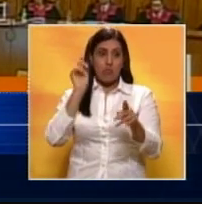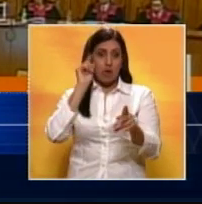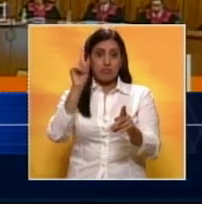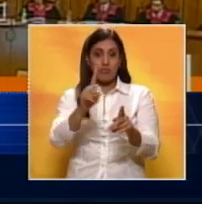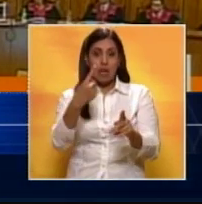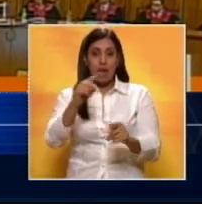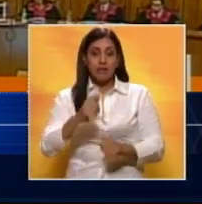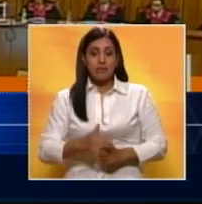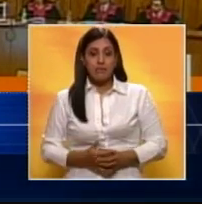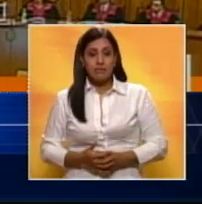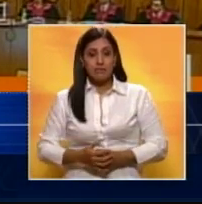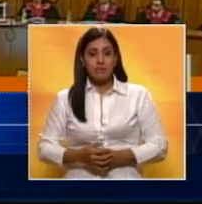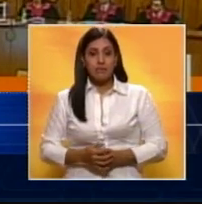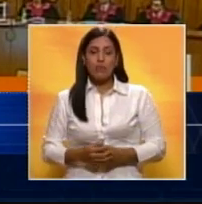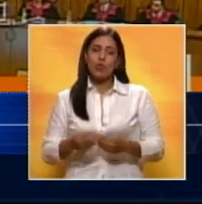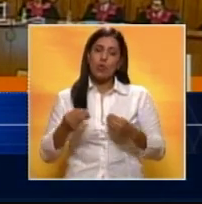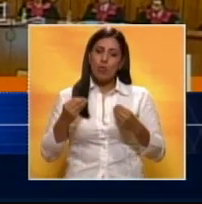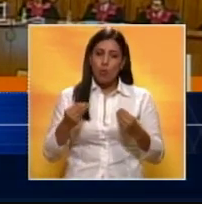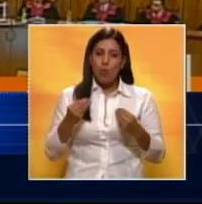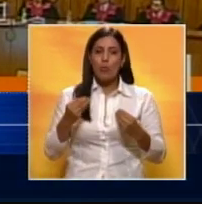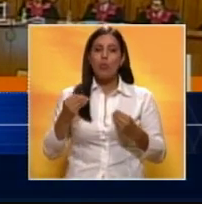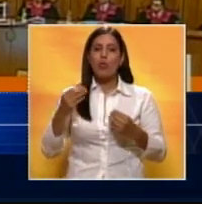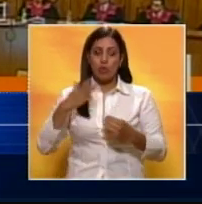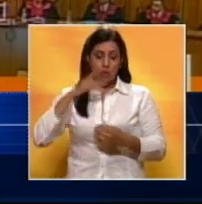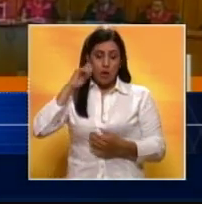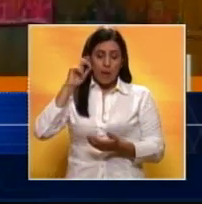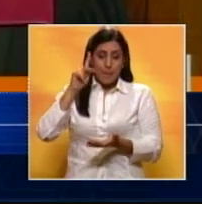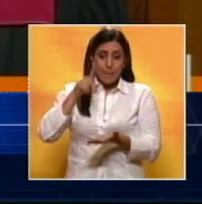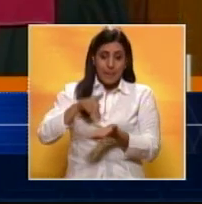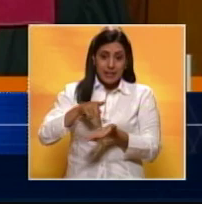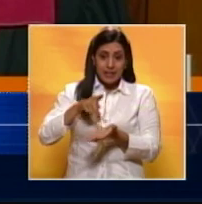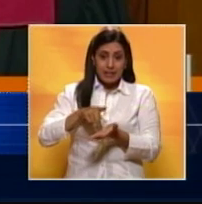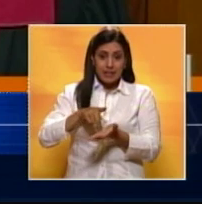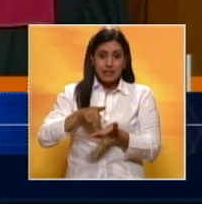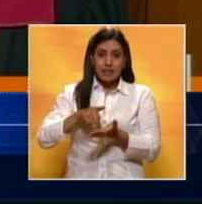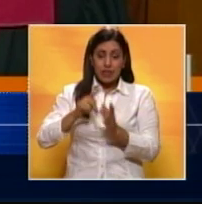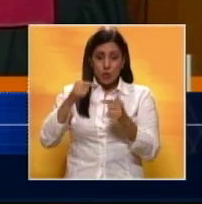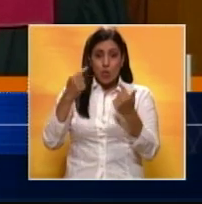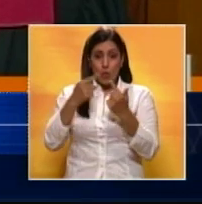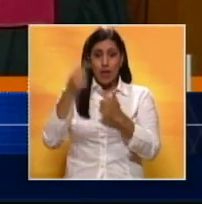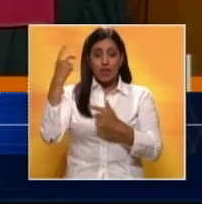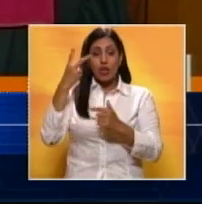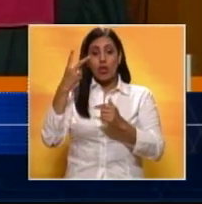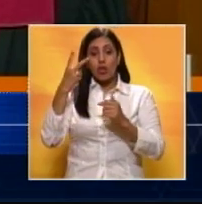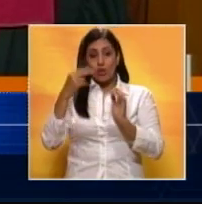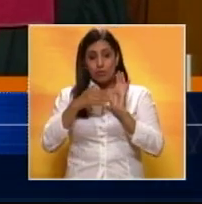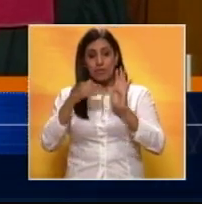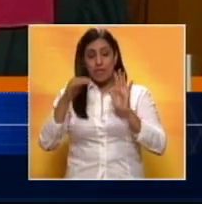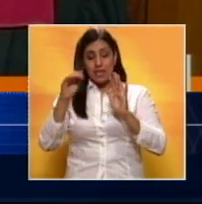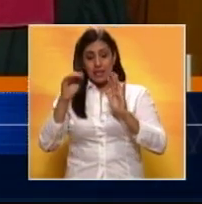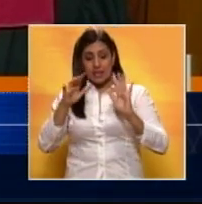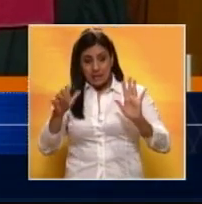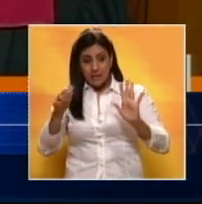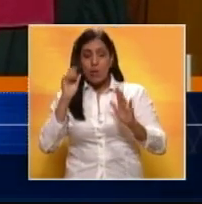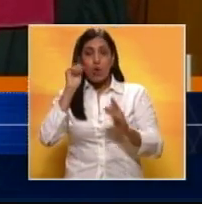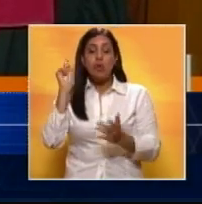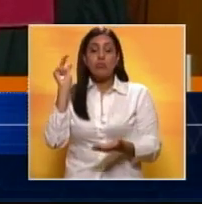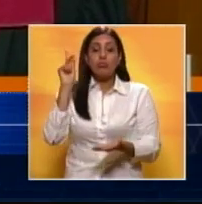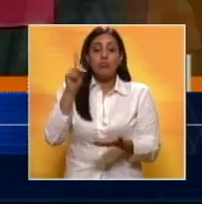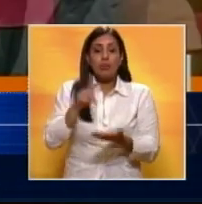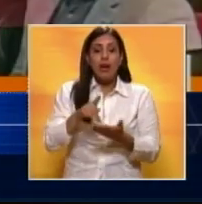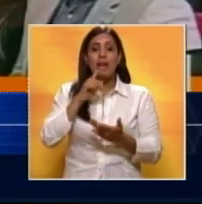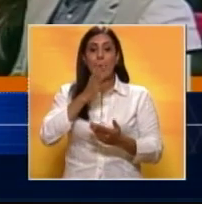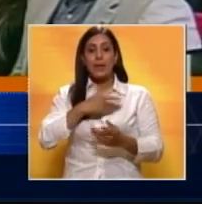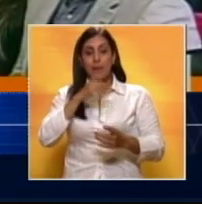observarla como con su presencia en esa instalación del año judicial donde asistió el